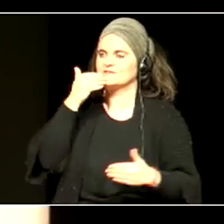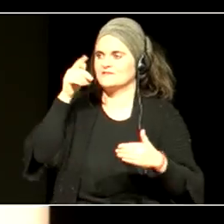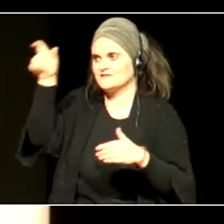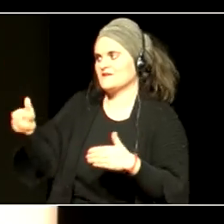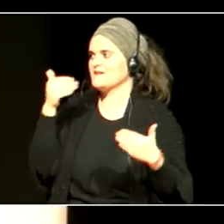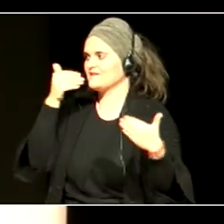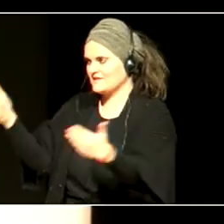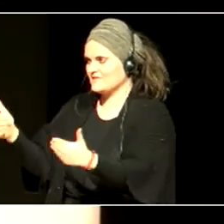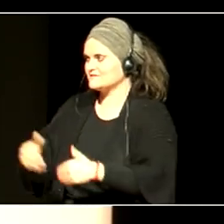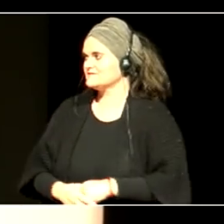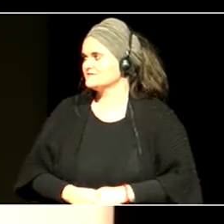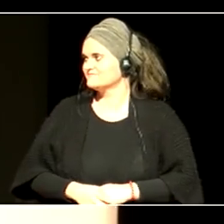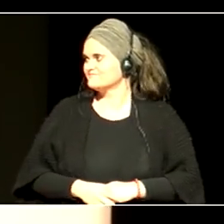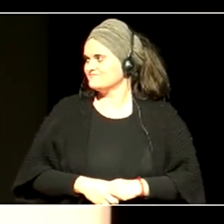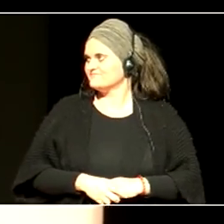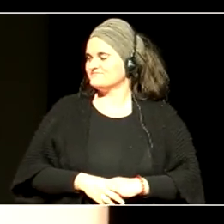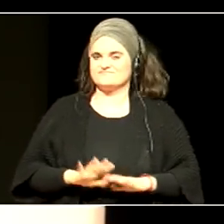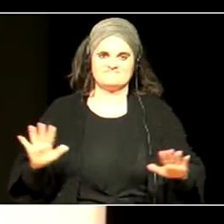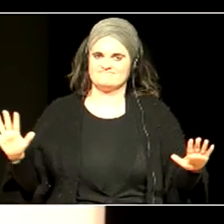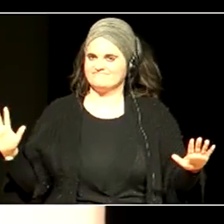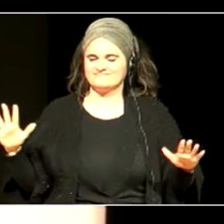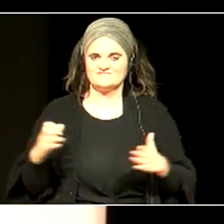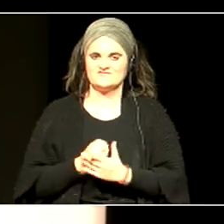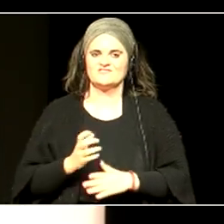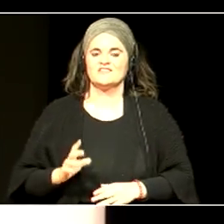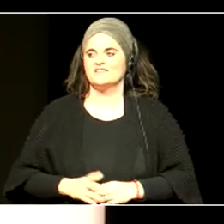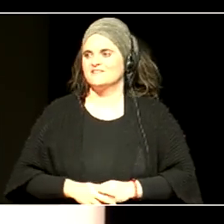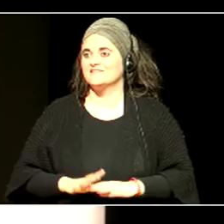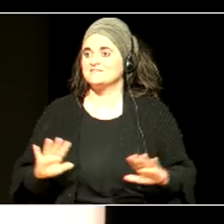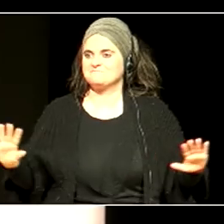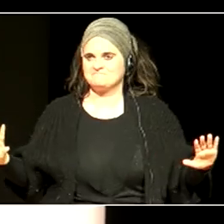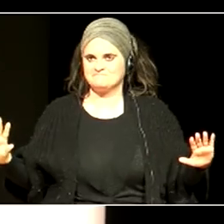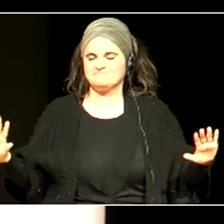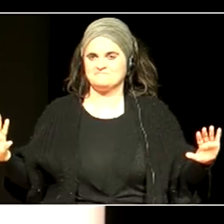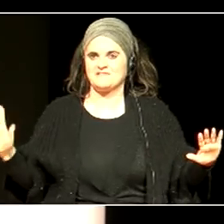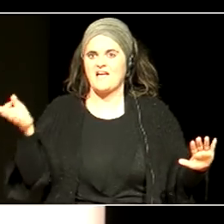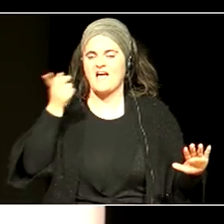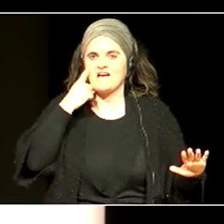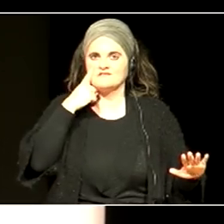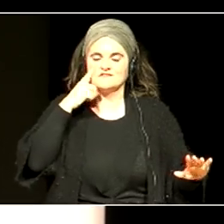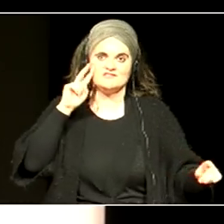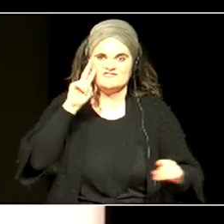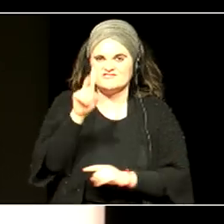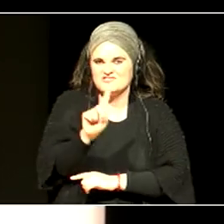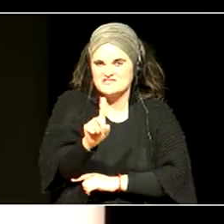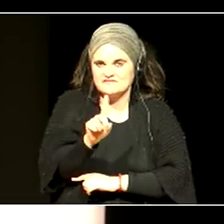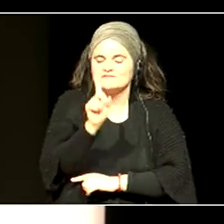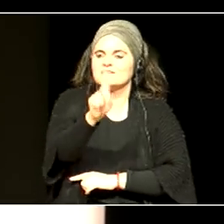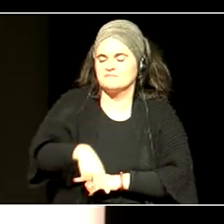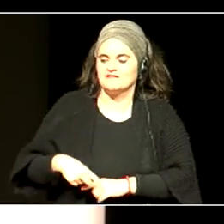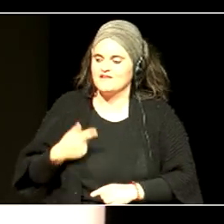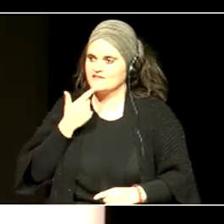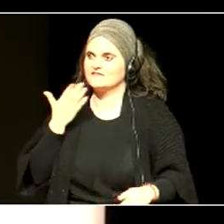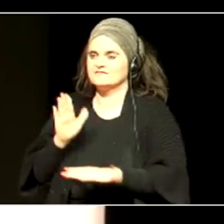orduan Bueno pues guti eta bueno ikek aatu que